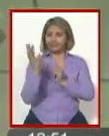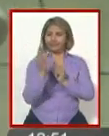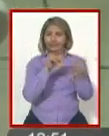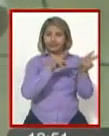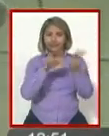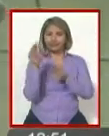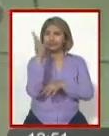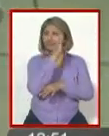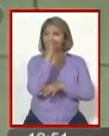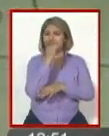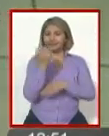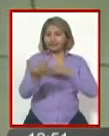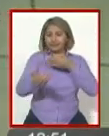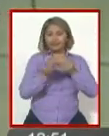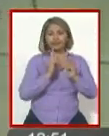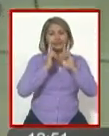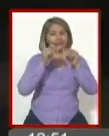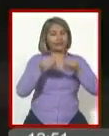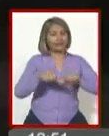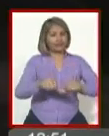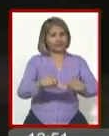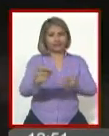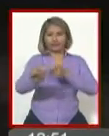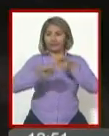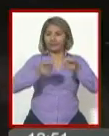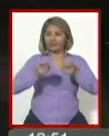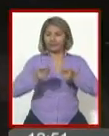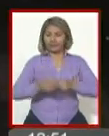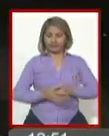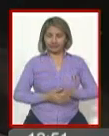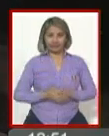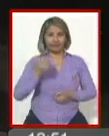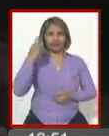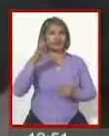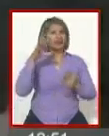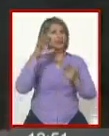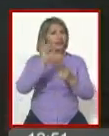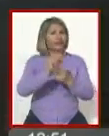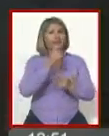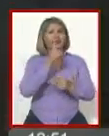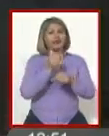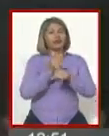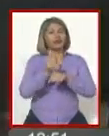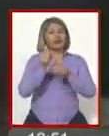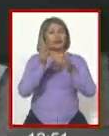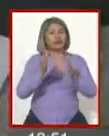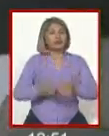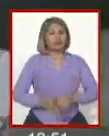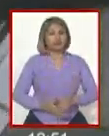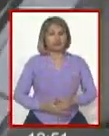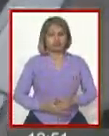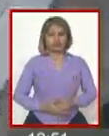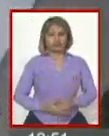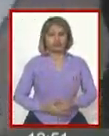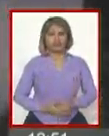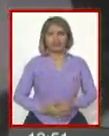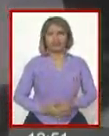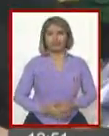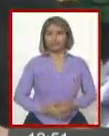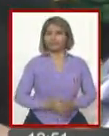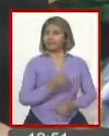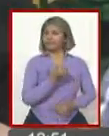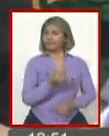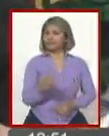las orillas del río. Indicó que continuarán con los controles y operativos para capturar a los delincuentes. Esto también hace